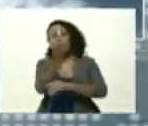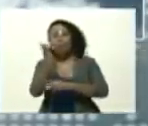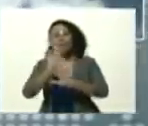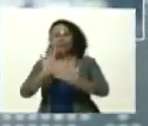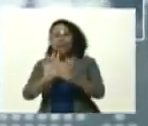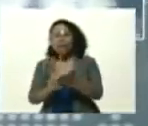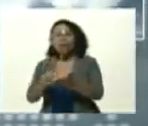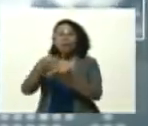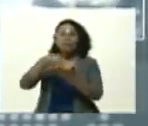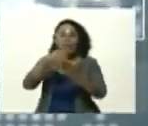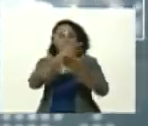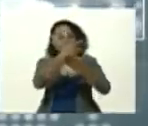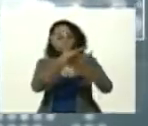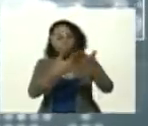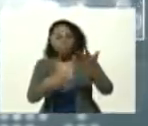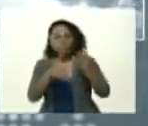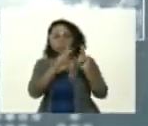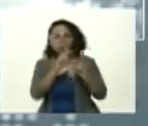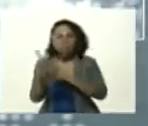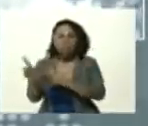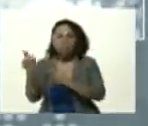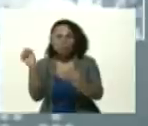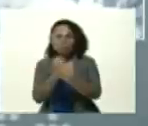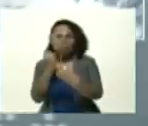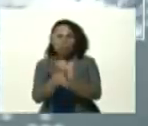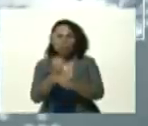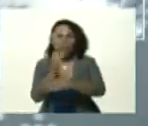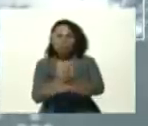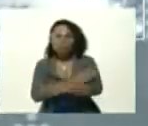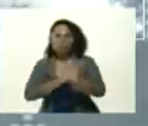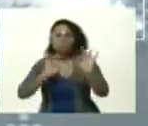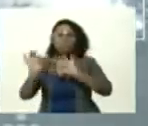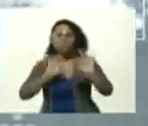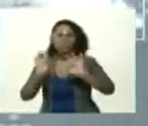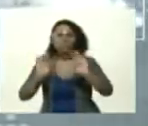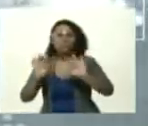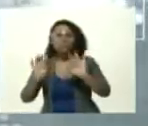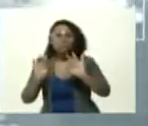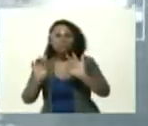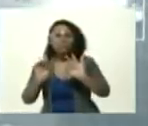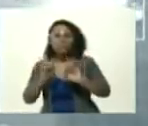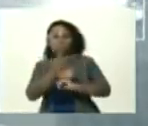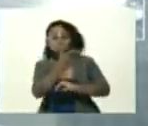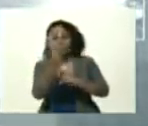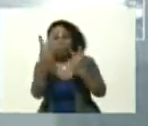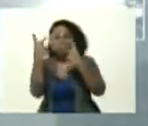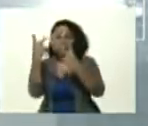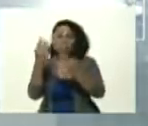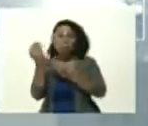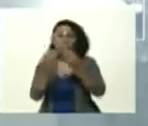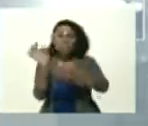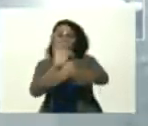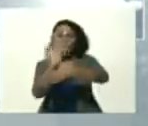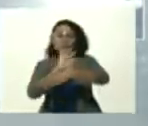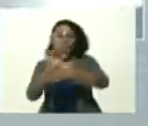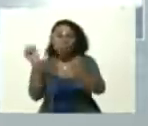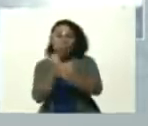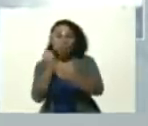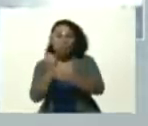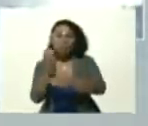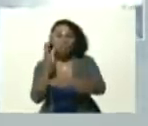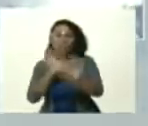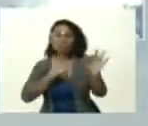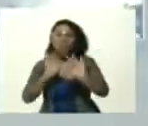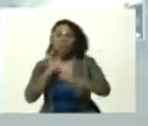diagnóstico para la planificación de las obras preventivas. Bueno, ustedes vieron cómo funcionaron las obras